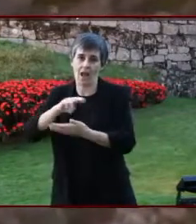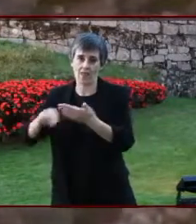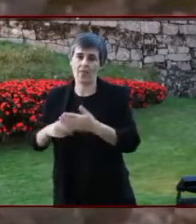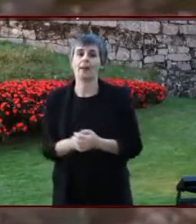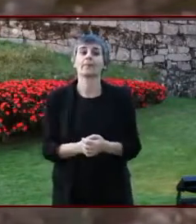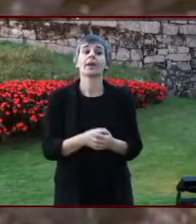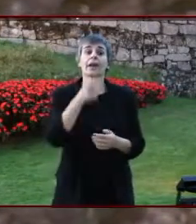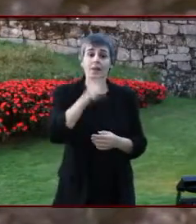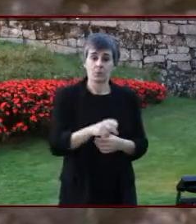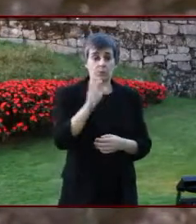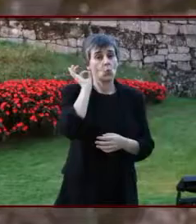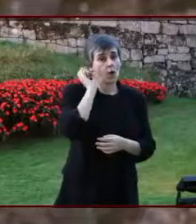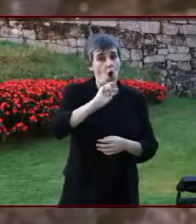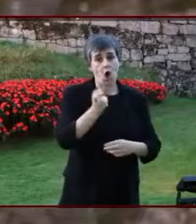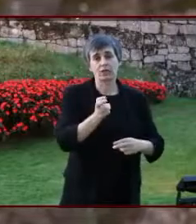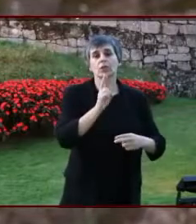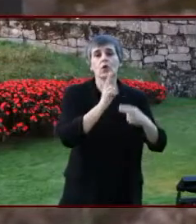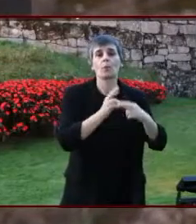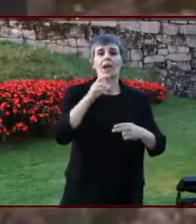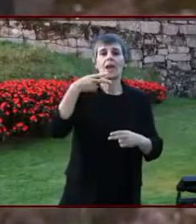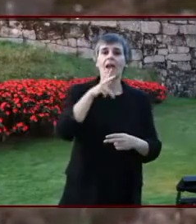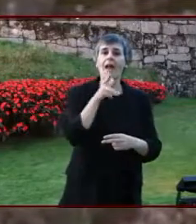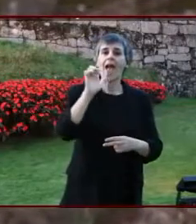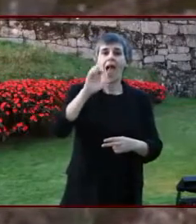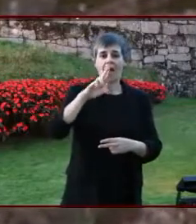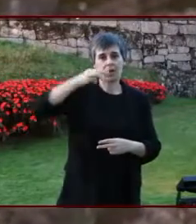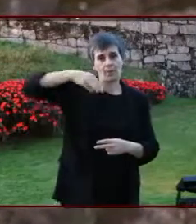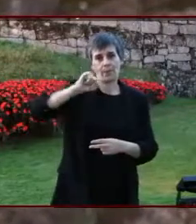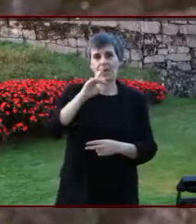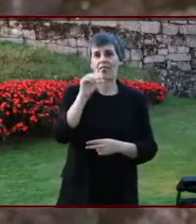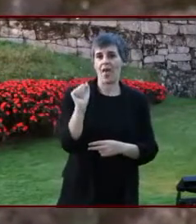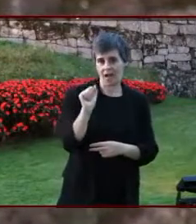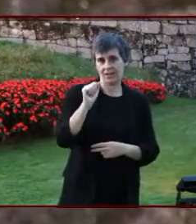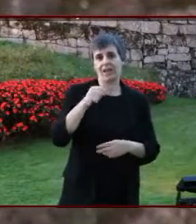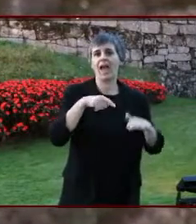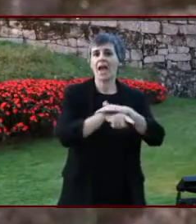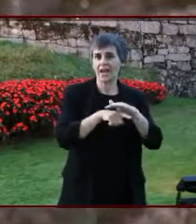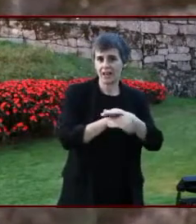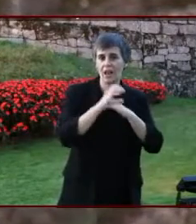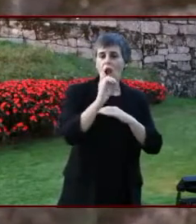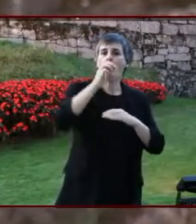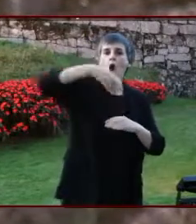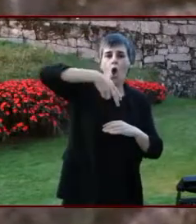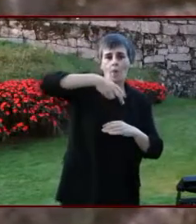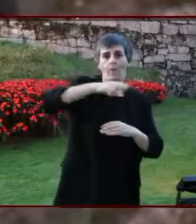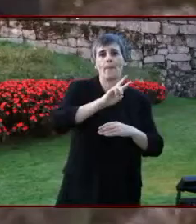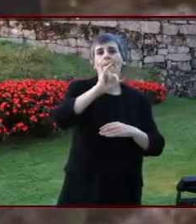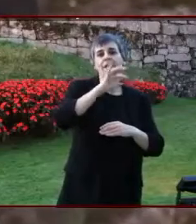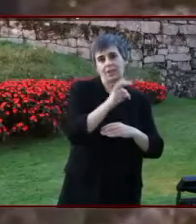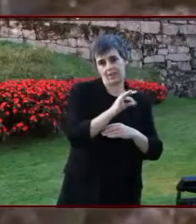Hermida, xerente de Dotbit, copresidenta do International Music Managers